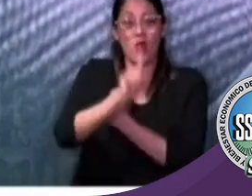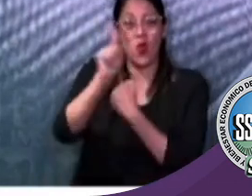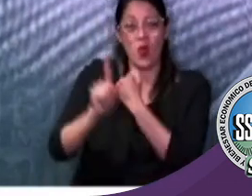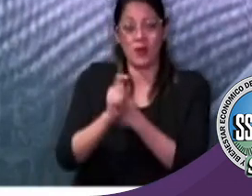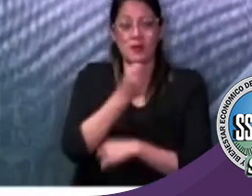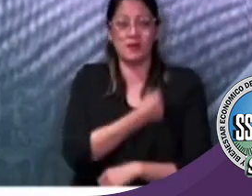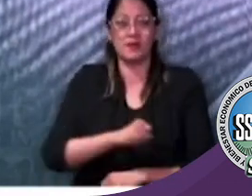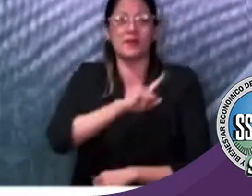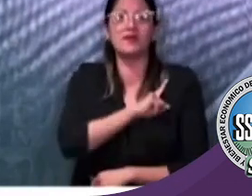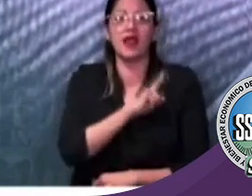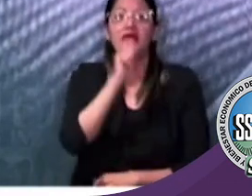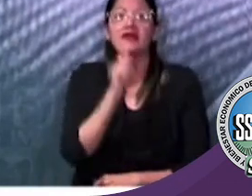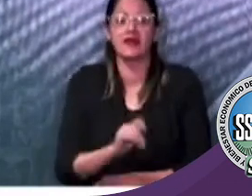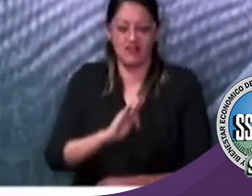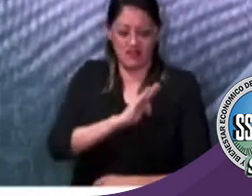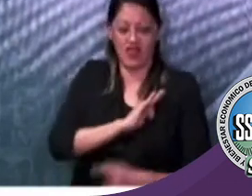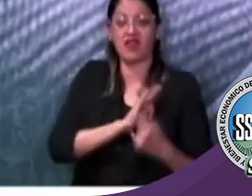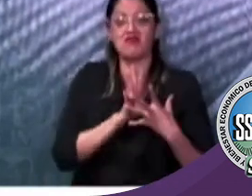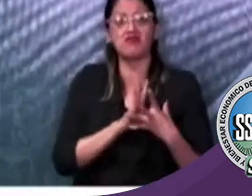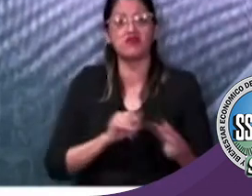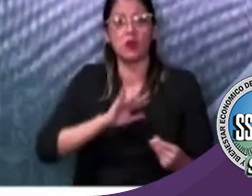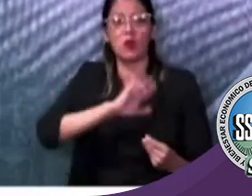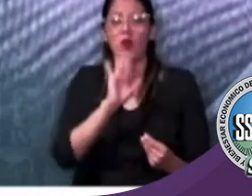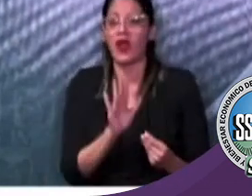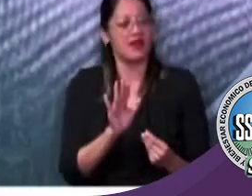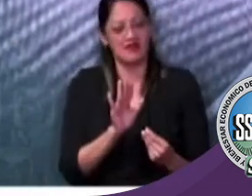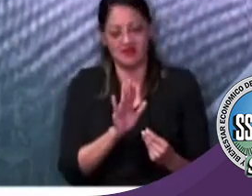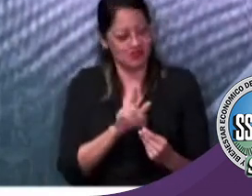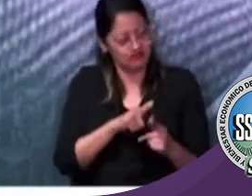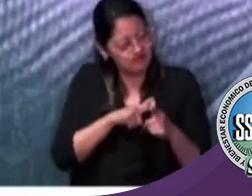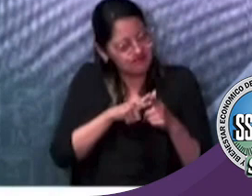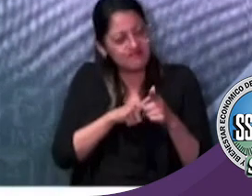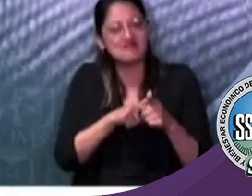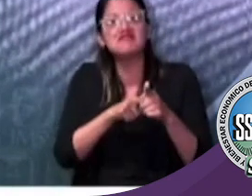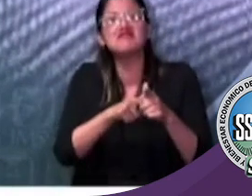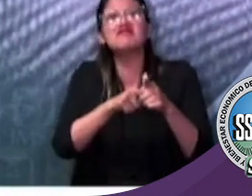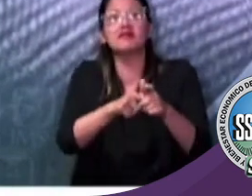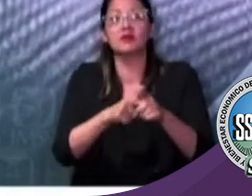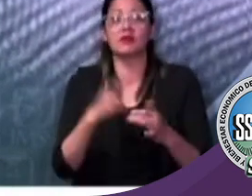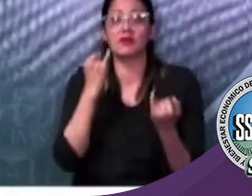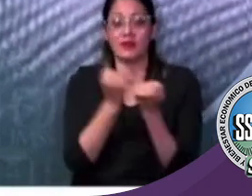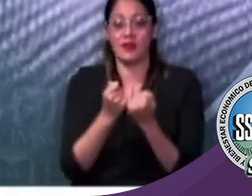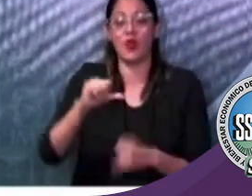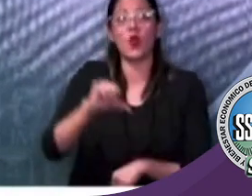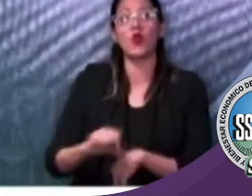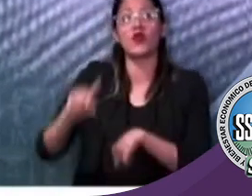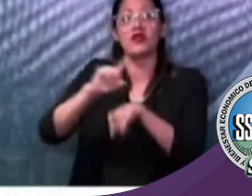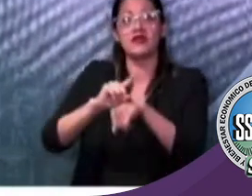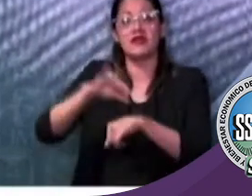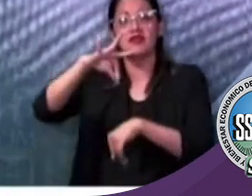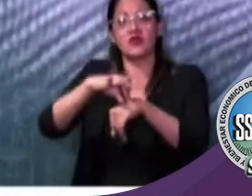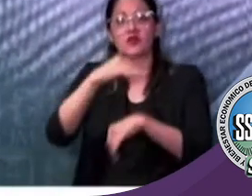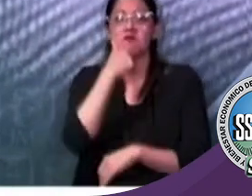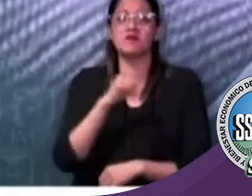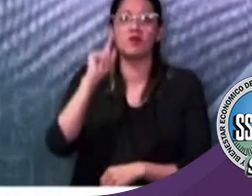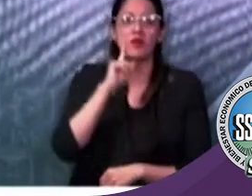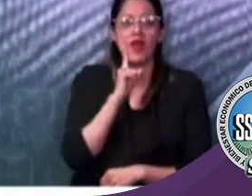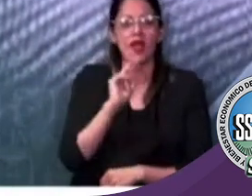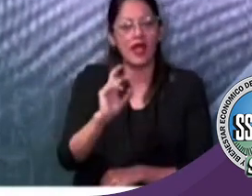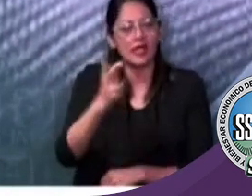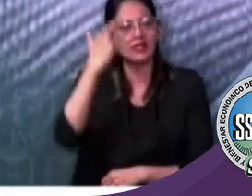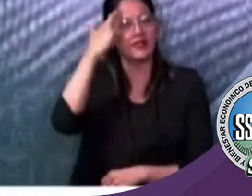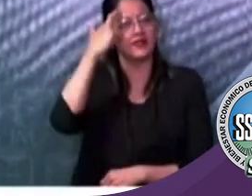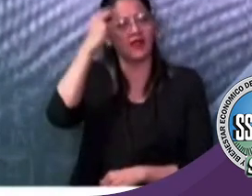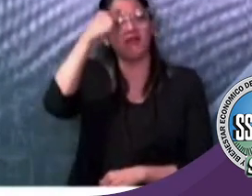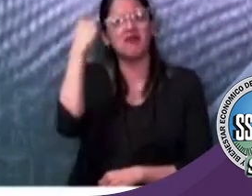salud es la fe. El Día de la Médica y el Médico debe servir para que